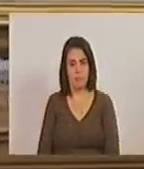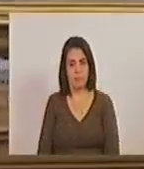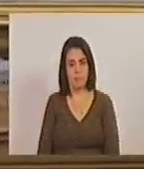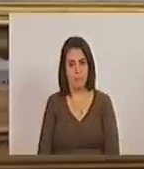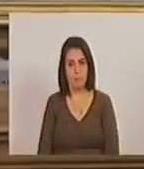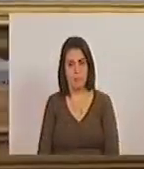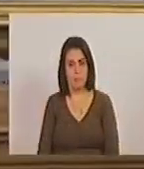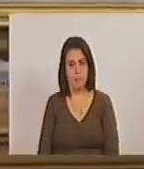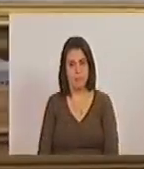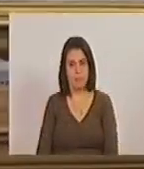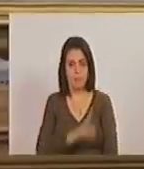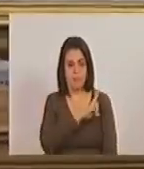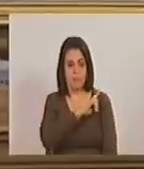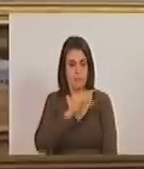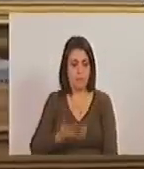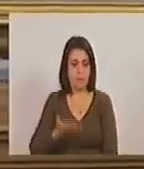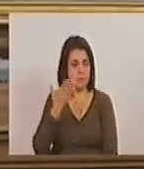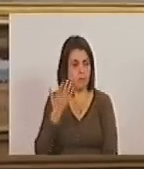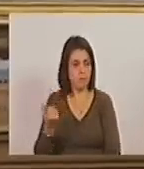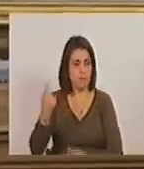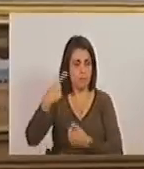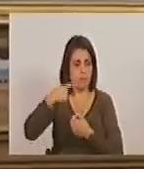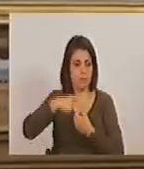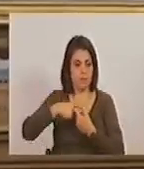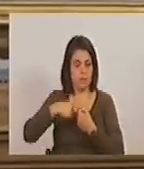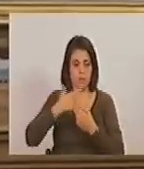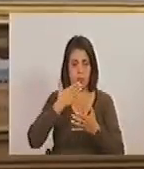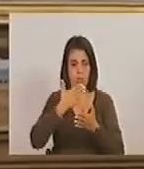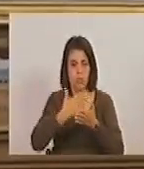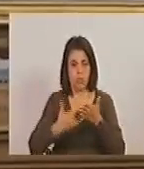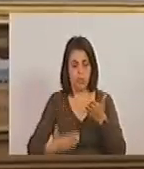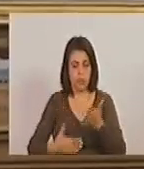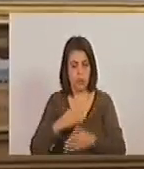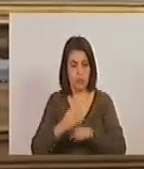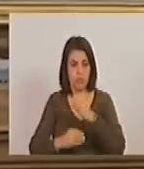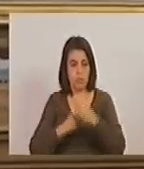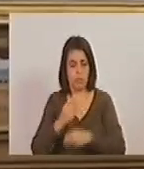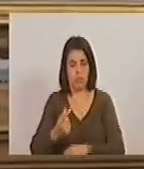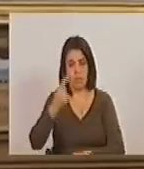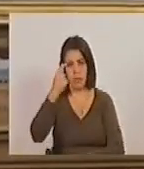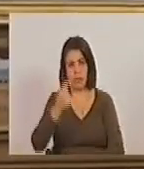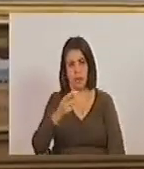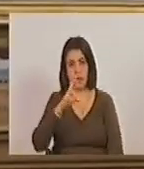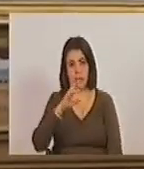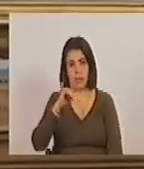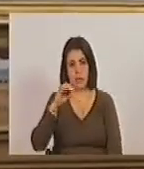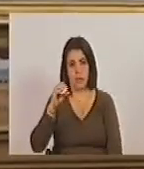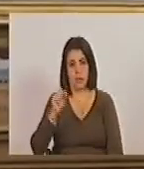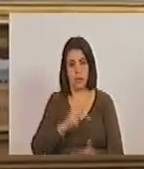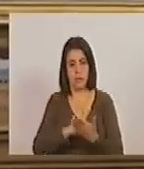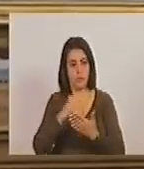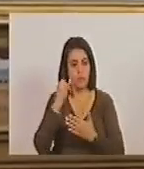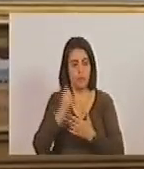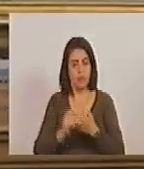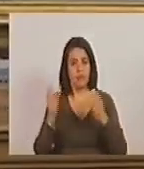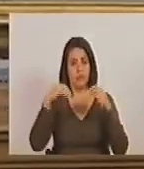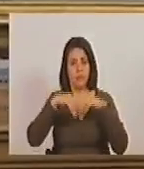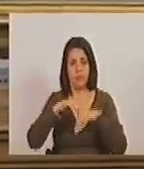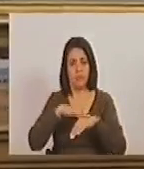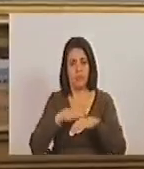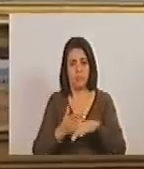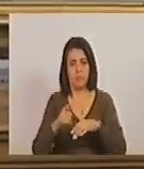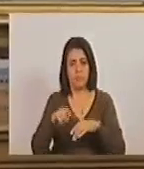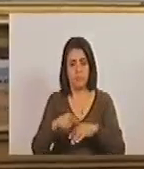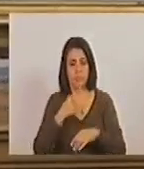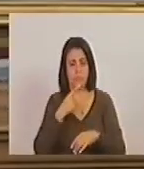Esta mesa directiva considera importante incorporar las propuestas que ha hecho el diputado Ríos al proyecto de acuerdo, por